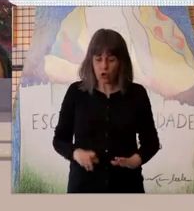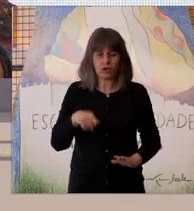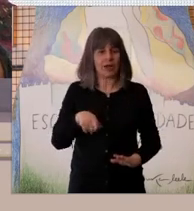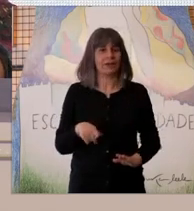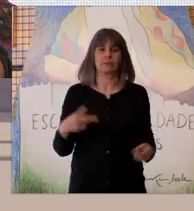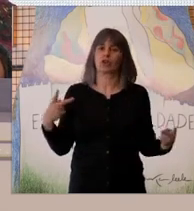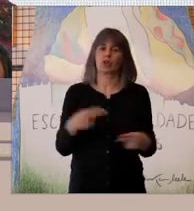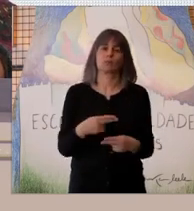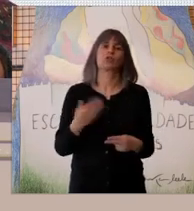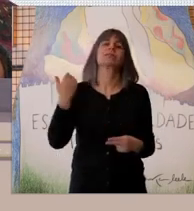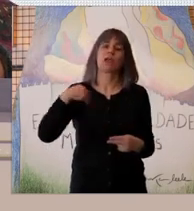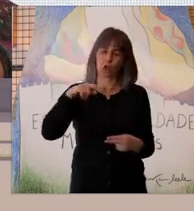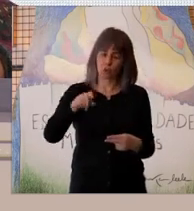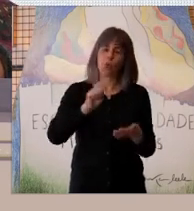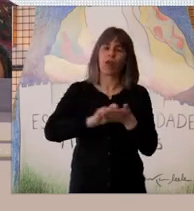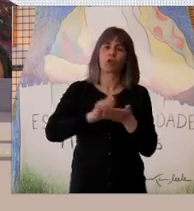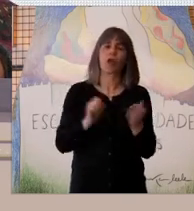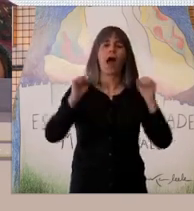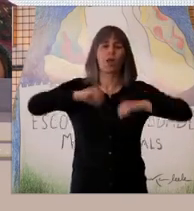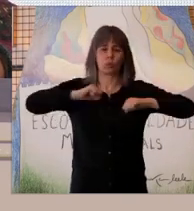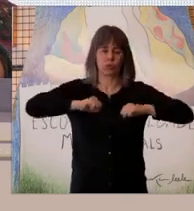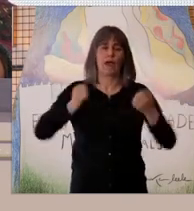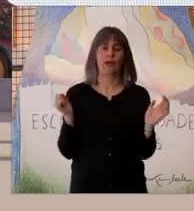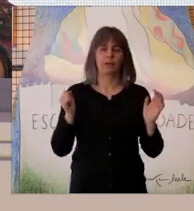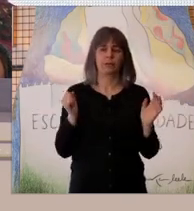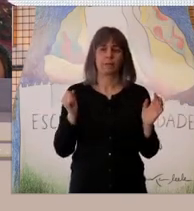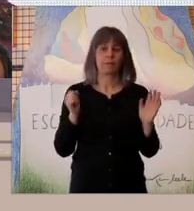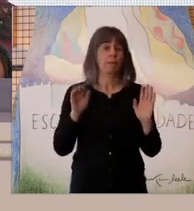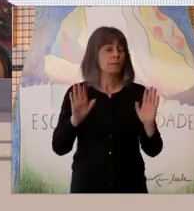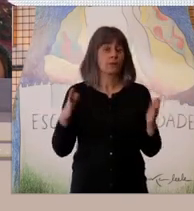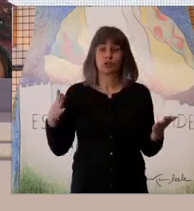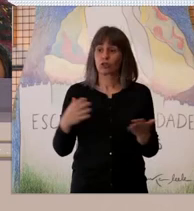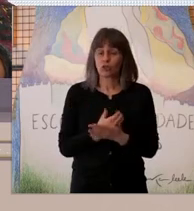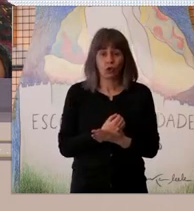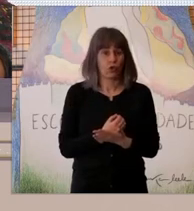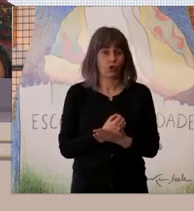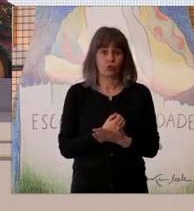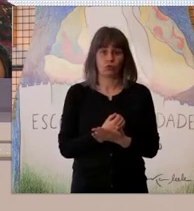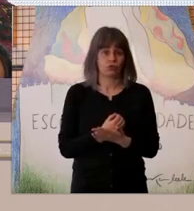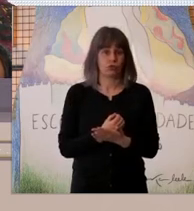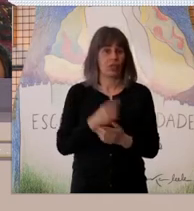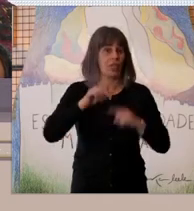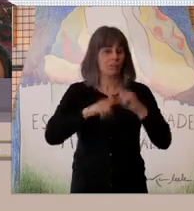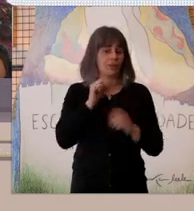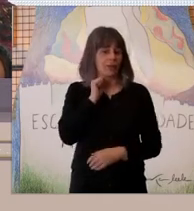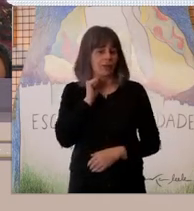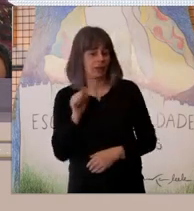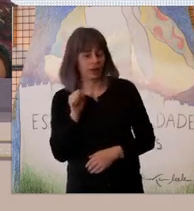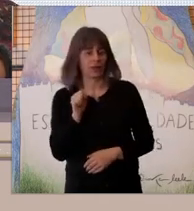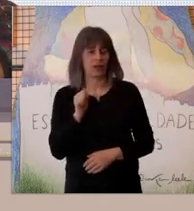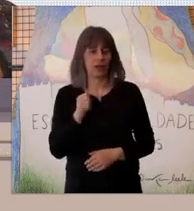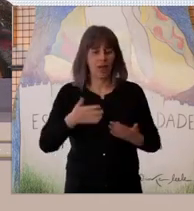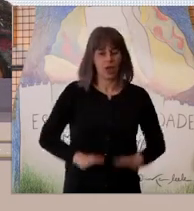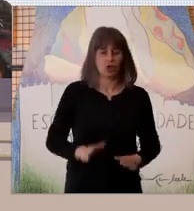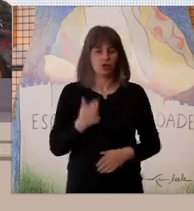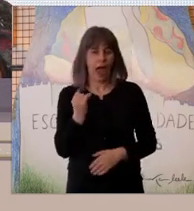eres una redactora adulta señor pero todo pasa por la por la brecha de la maternidad o esa es desde luego la